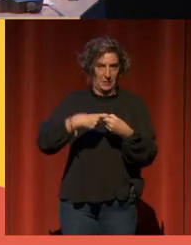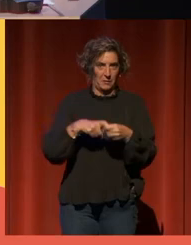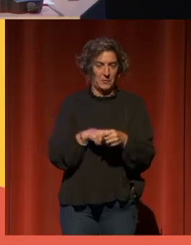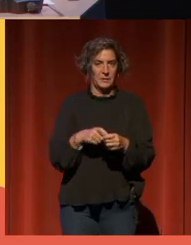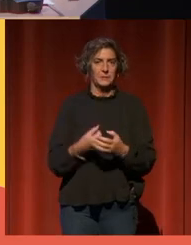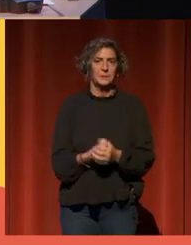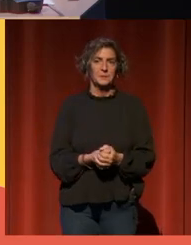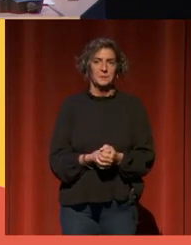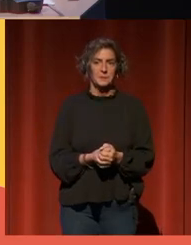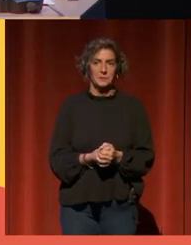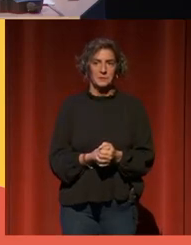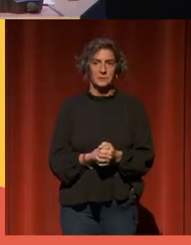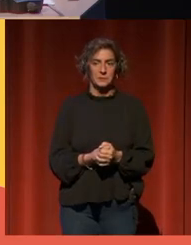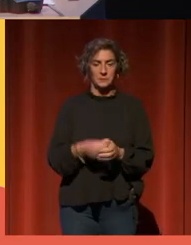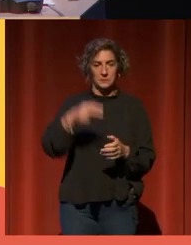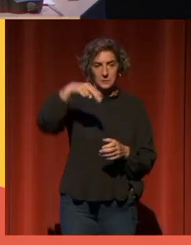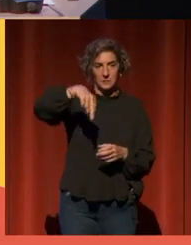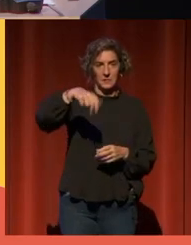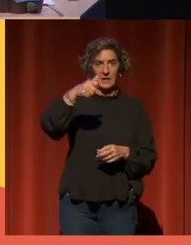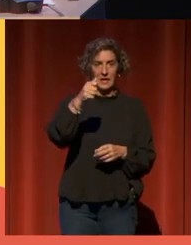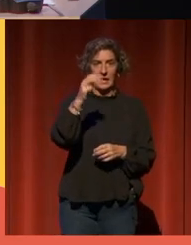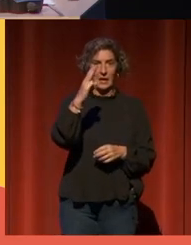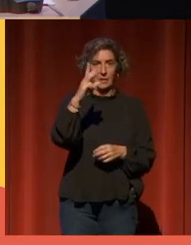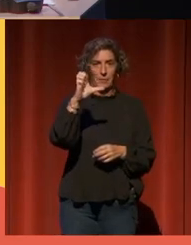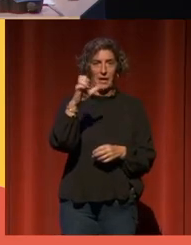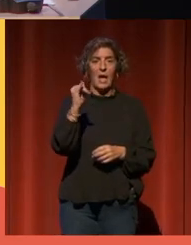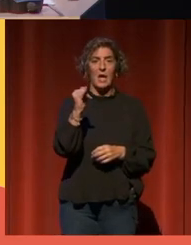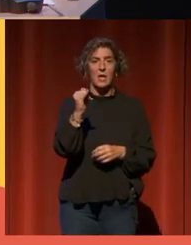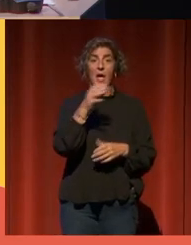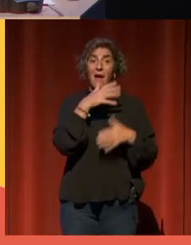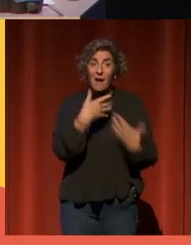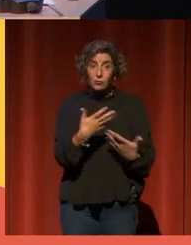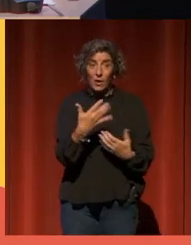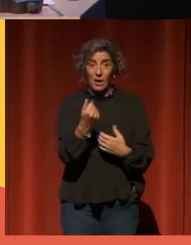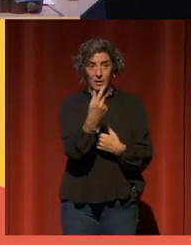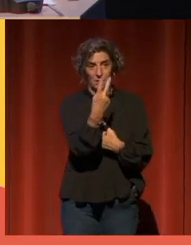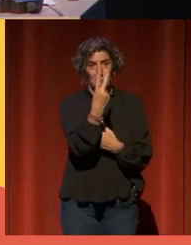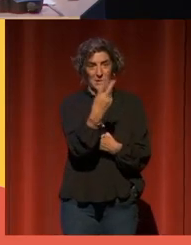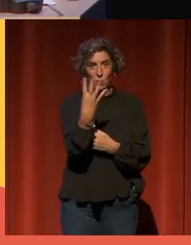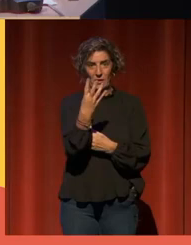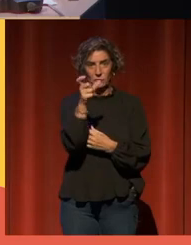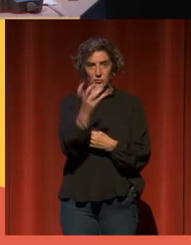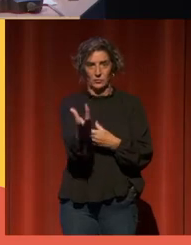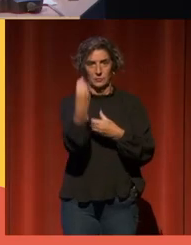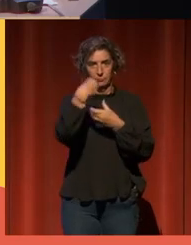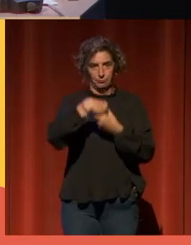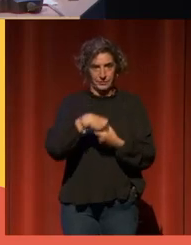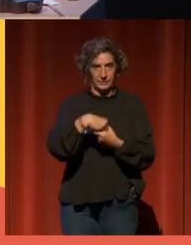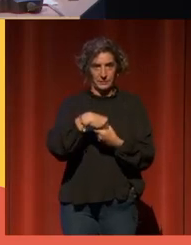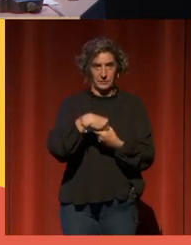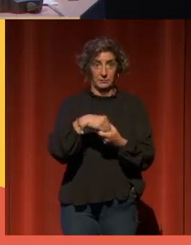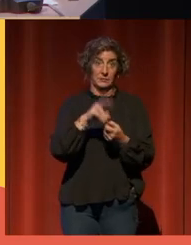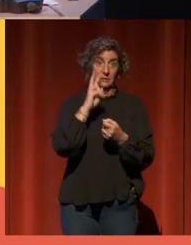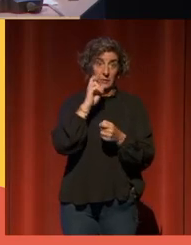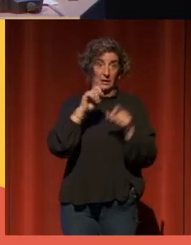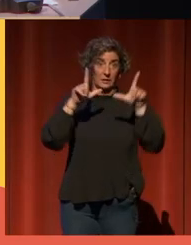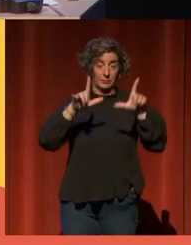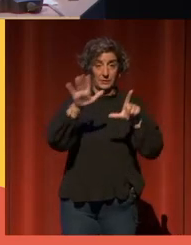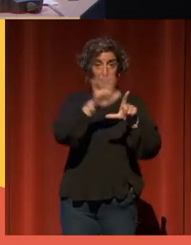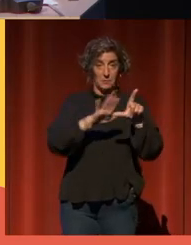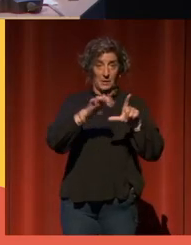responsabilidades naple tiene 24 miembros ahora como se puede ver del mapa